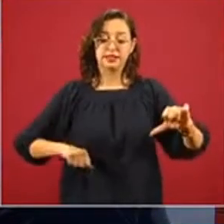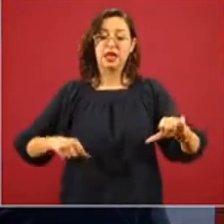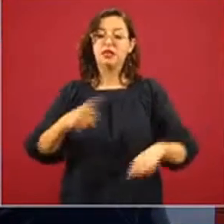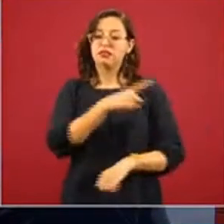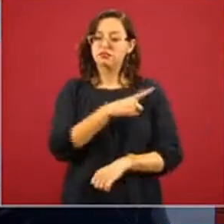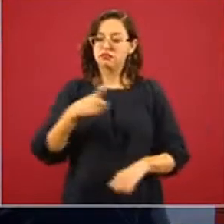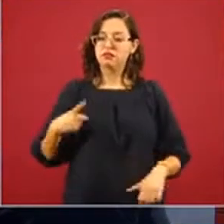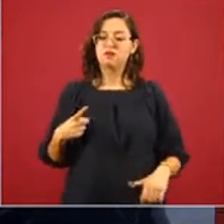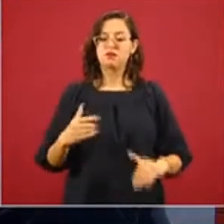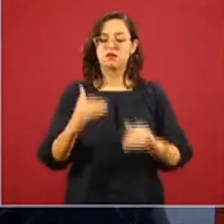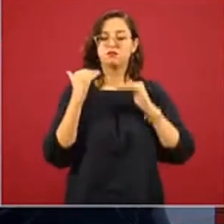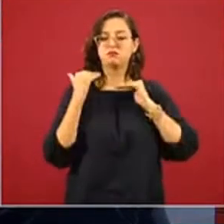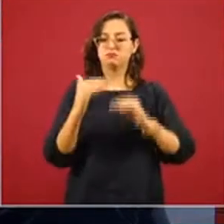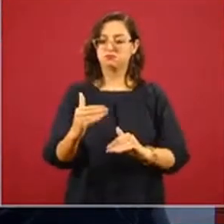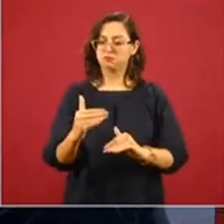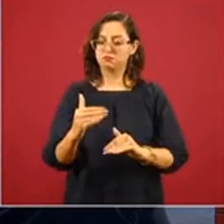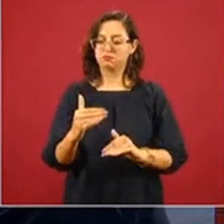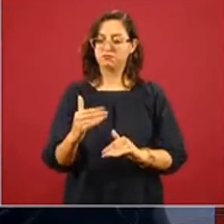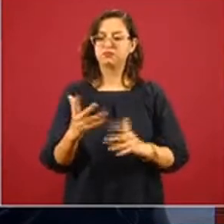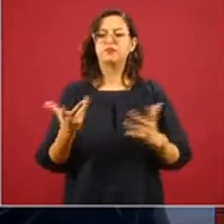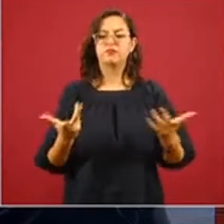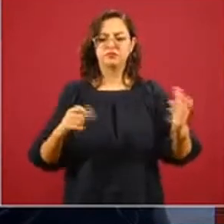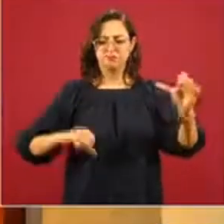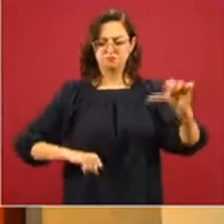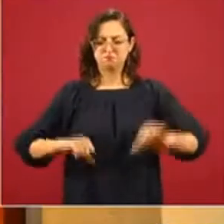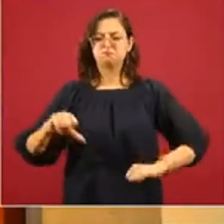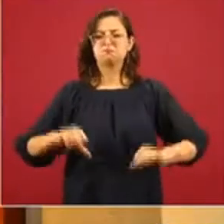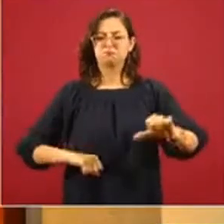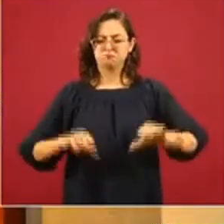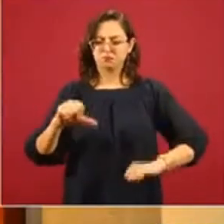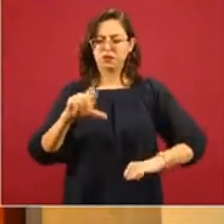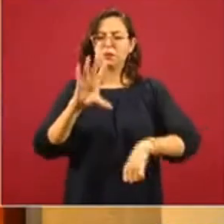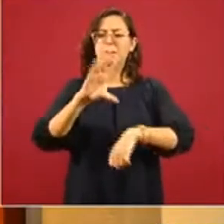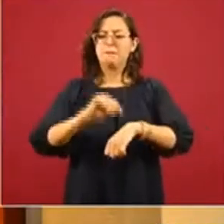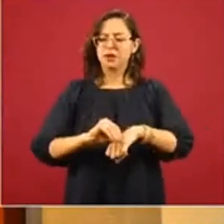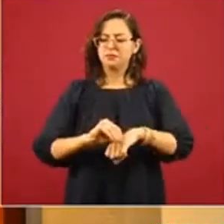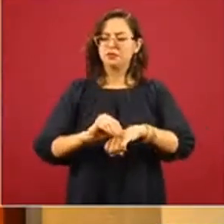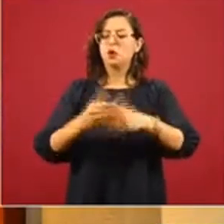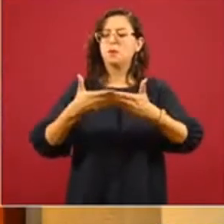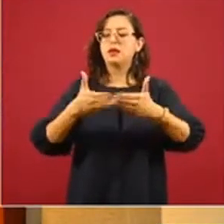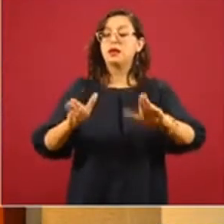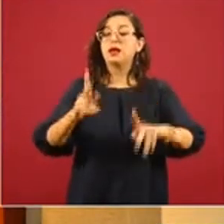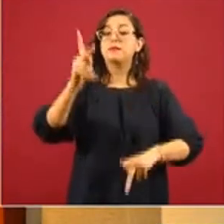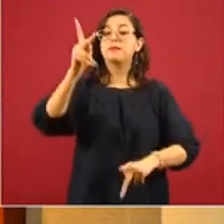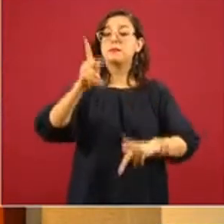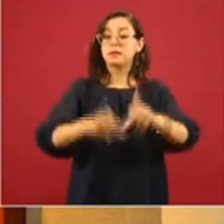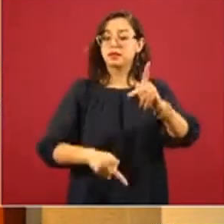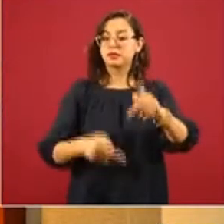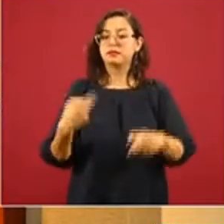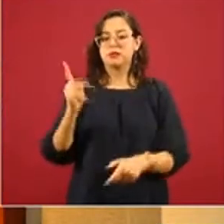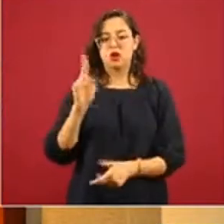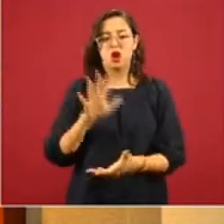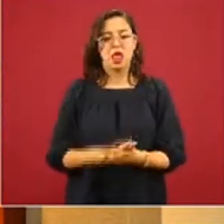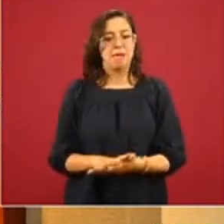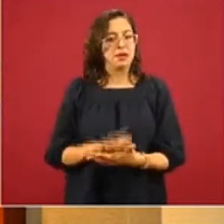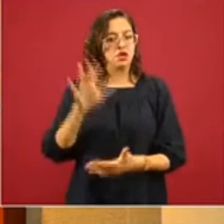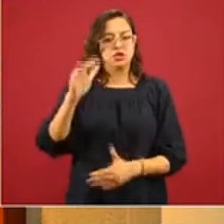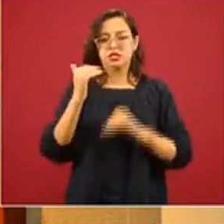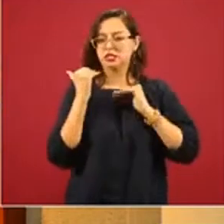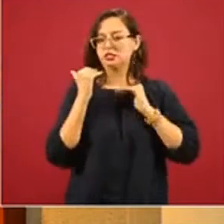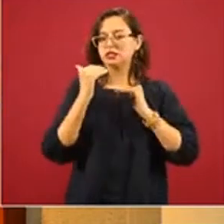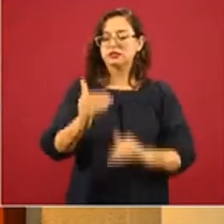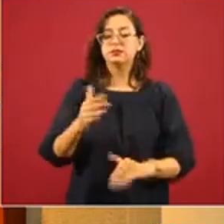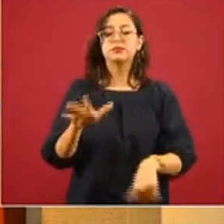ser limitada. Se permite cierta actividad, hay cierta apertura, pero esta en su gran mayoría todavía se mantiene